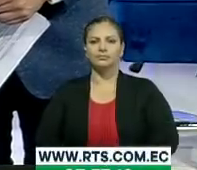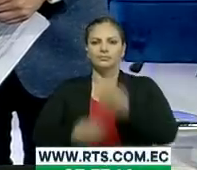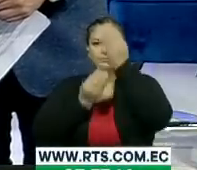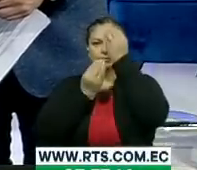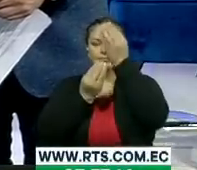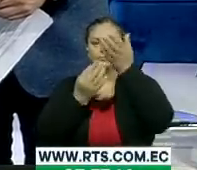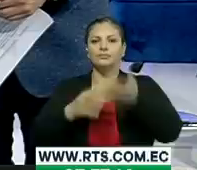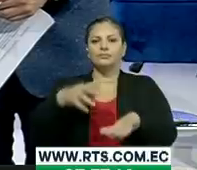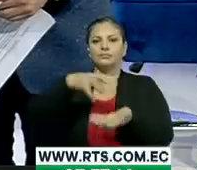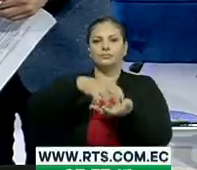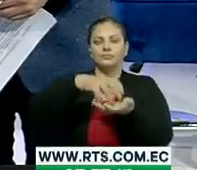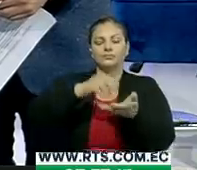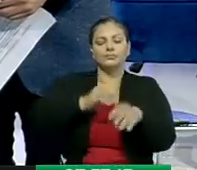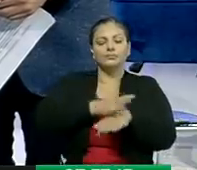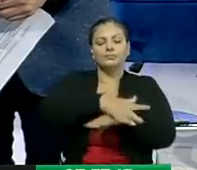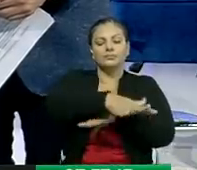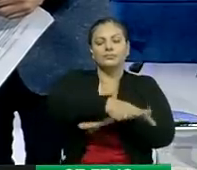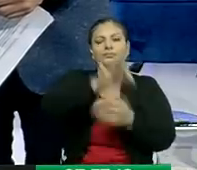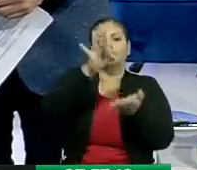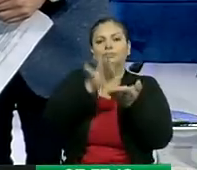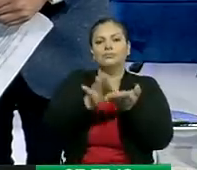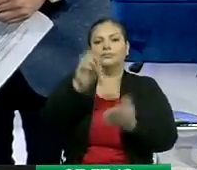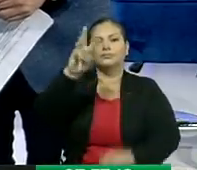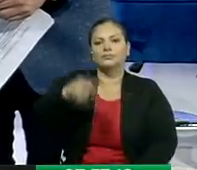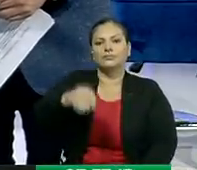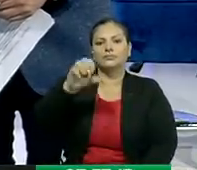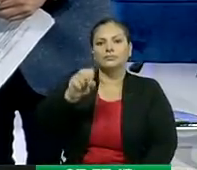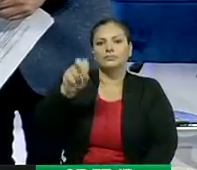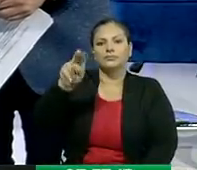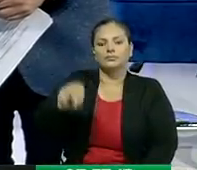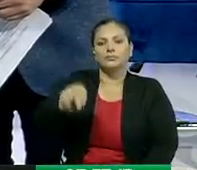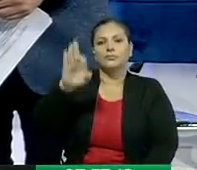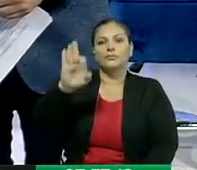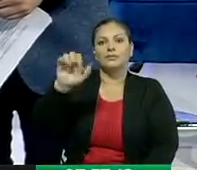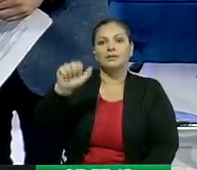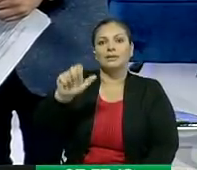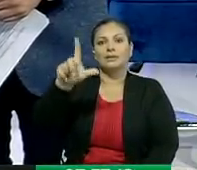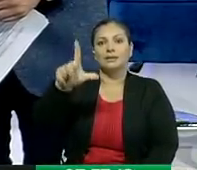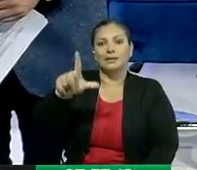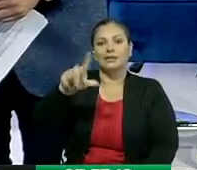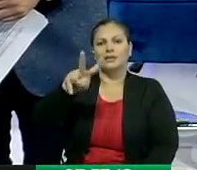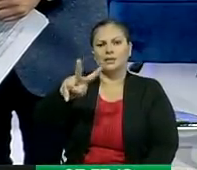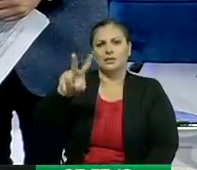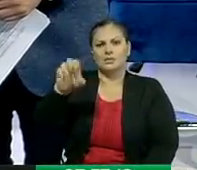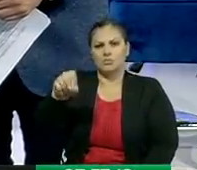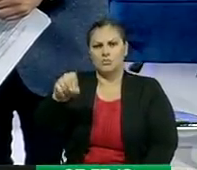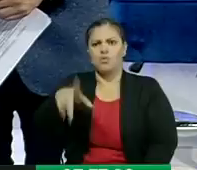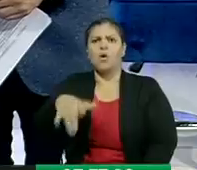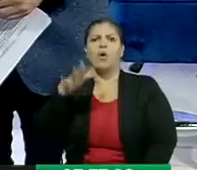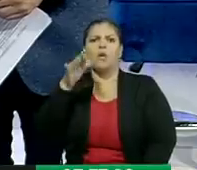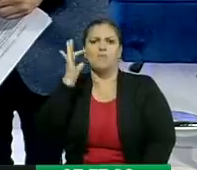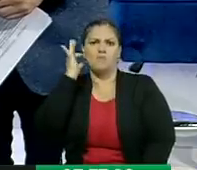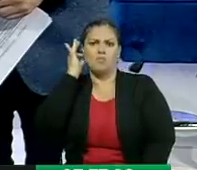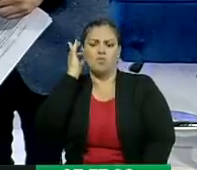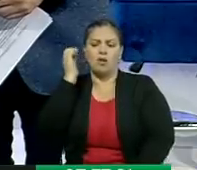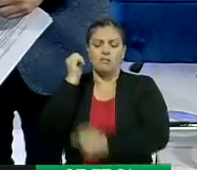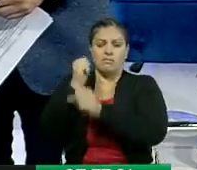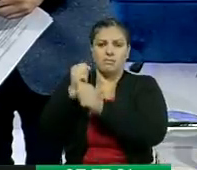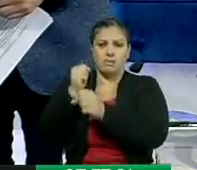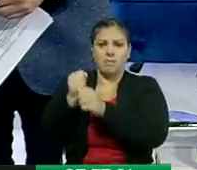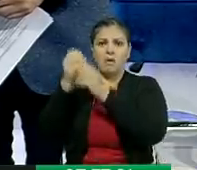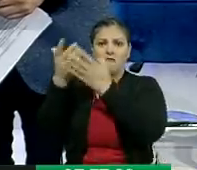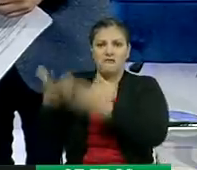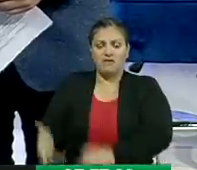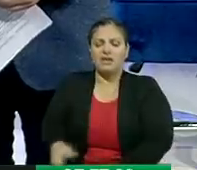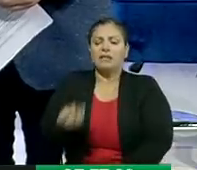resistencia a un robo de aproximadamente $4,000 que trasladaba desde su trabajo. El hecho, amables televidentes, ocurrió